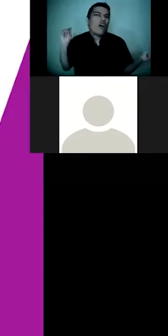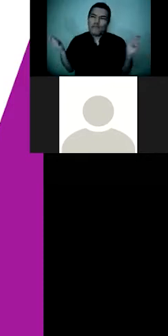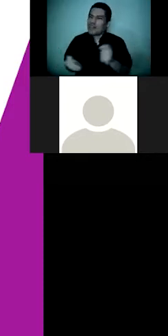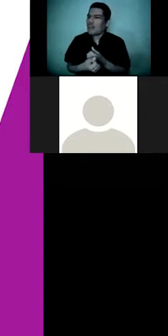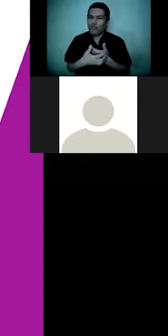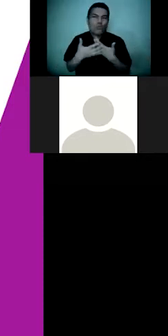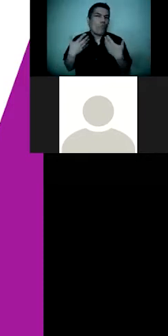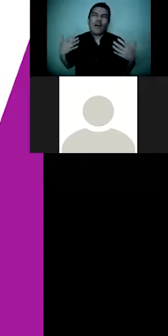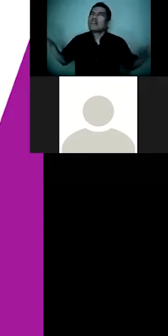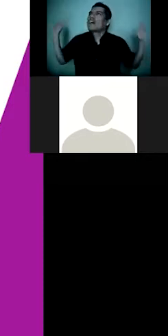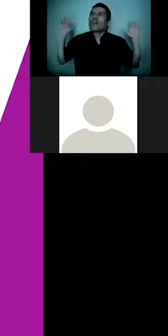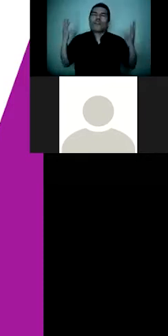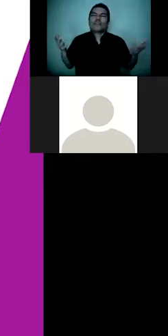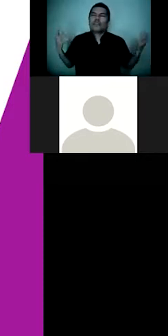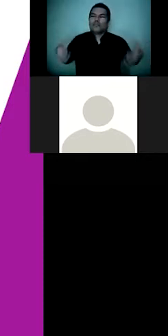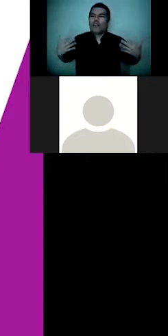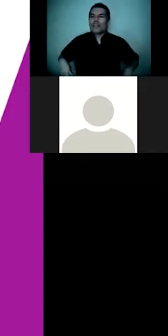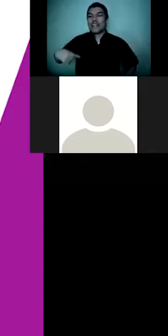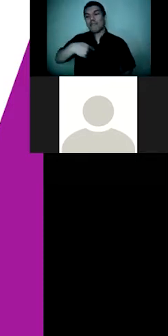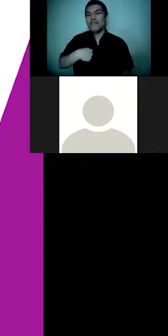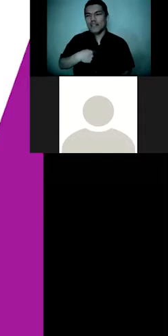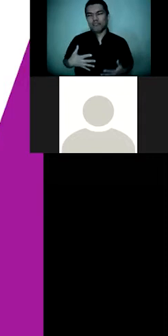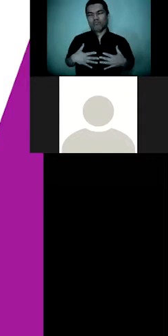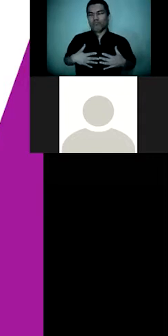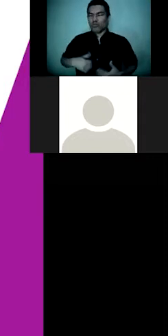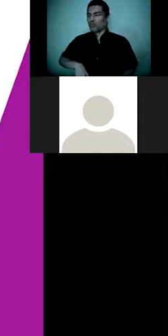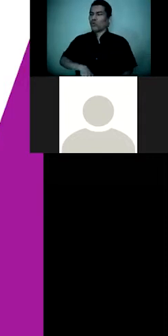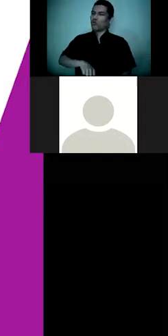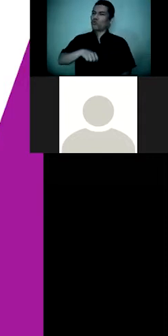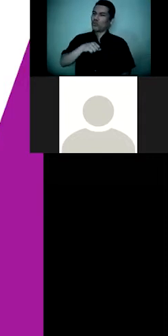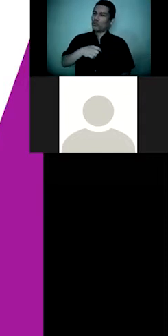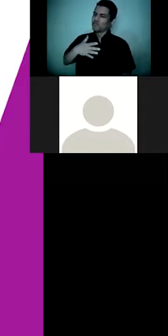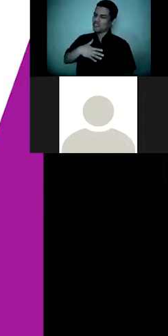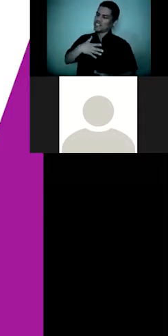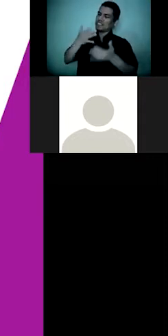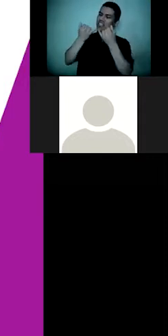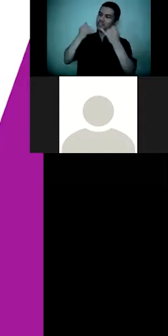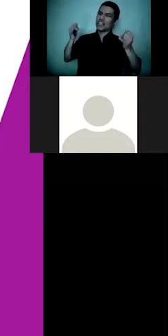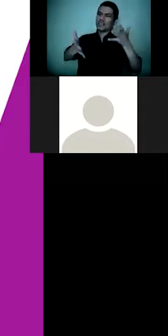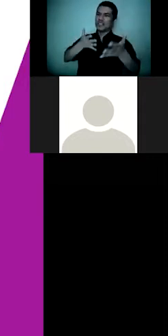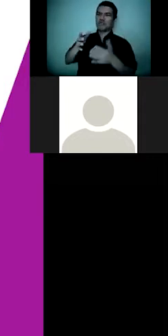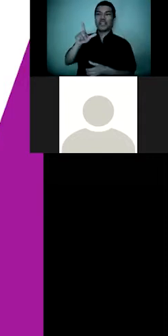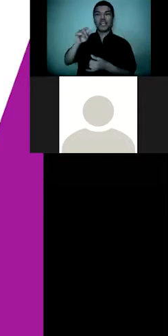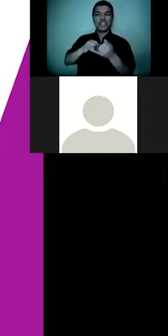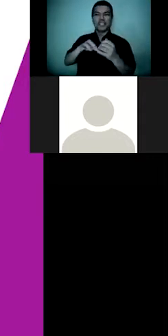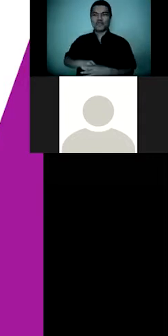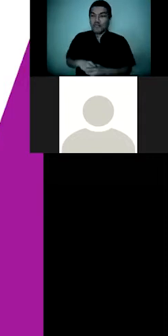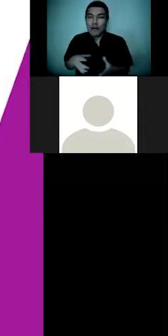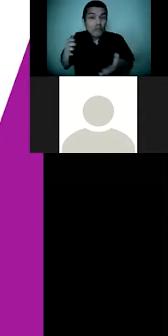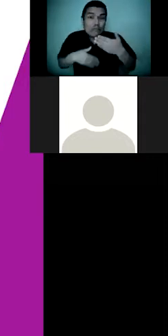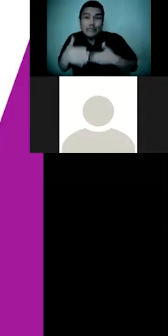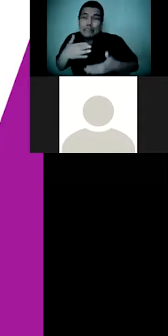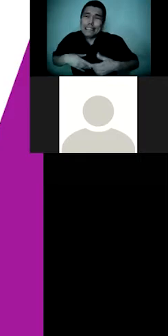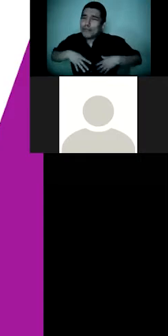dio los resultados con la lengua de señas, una lengua plena. Con eso ya estamos, para mí me llena de orgullo eso, ¿no? Mi idioma,